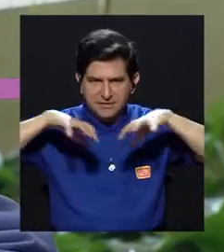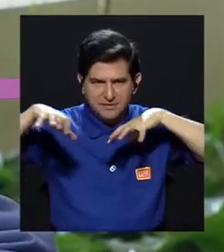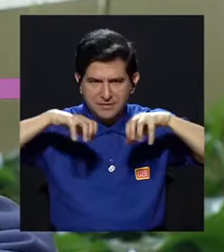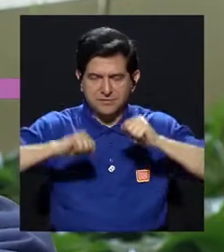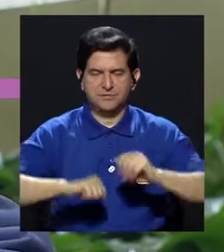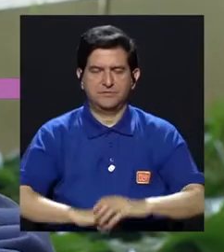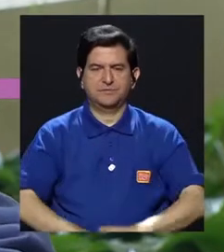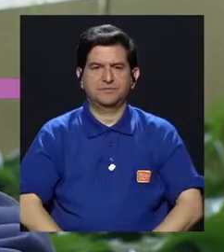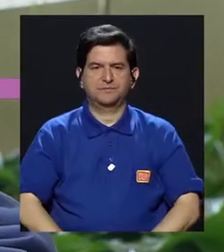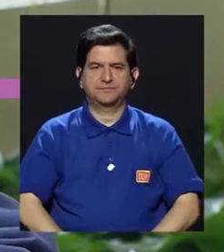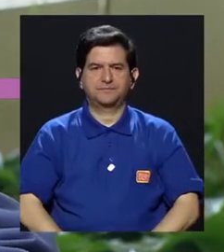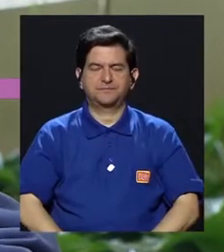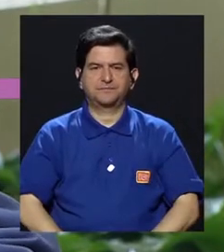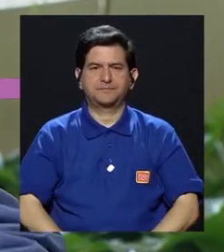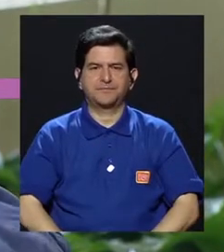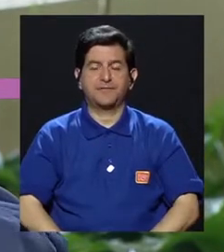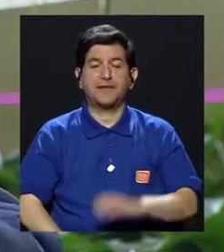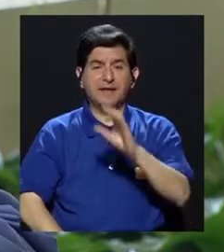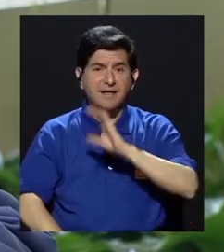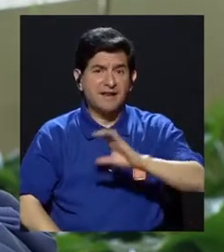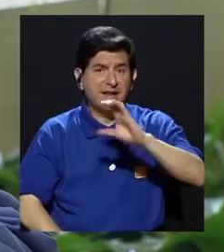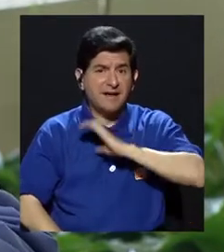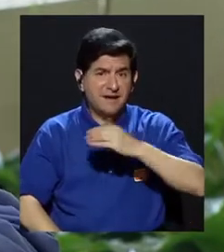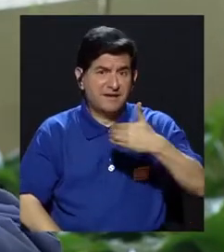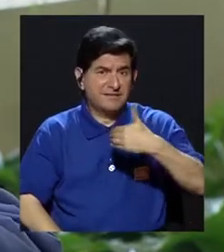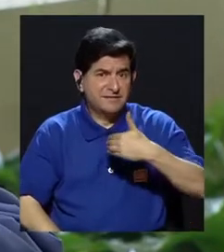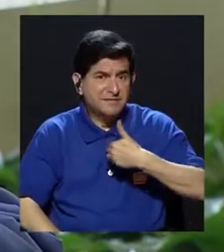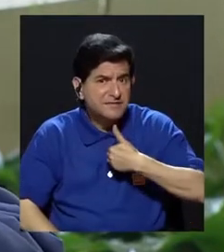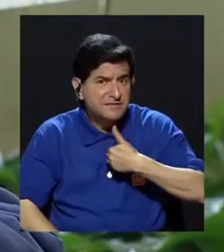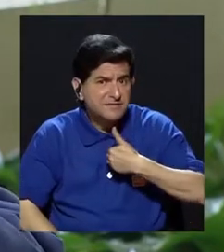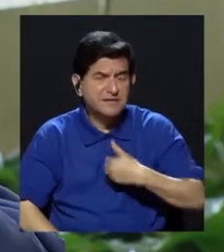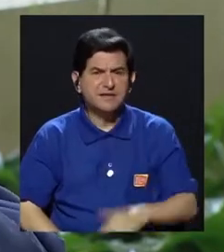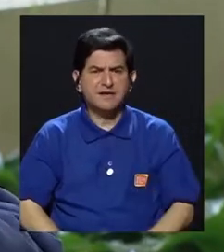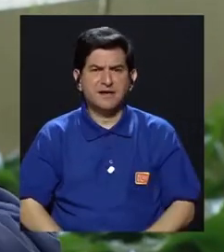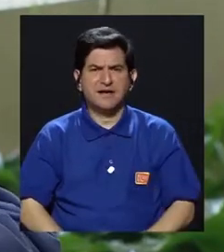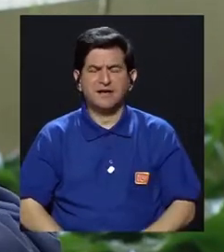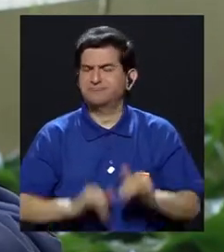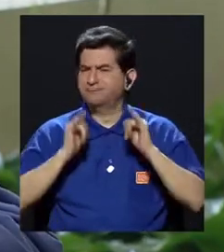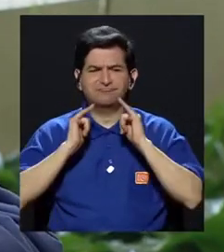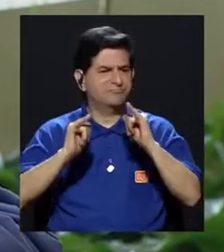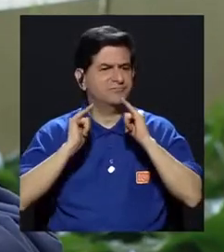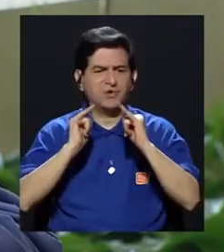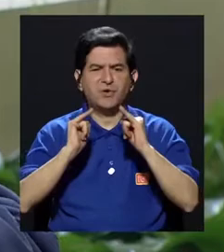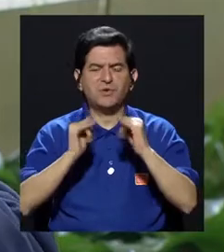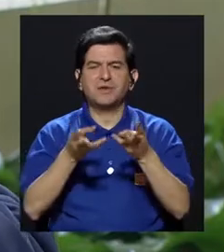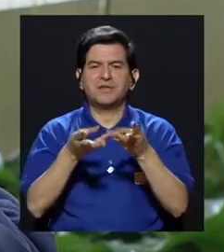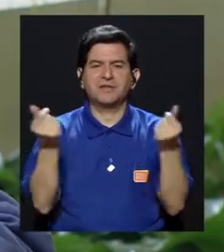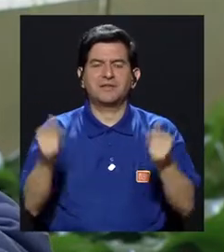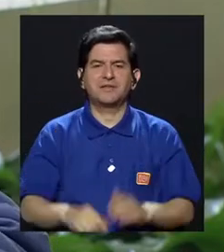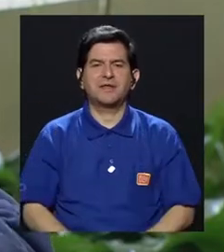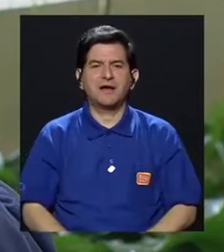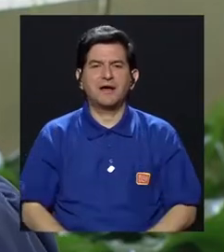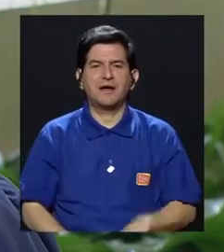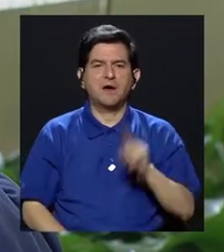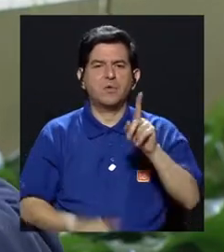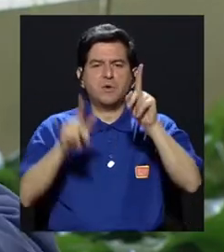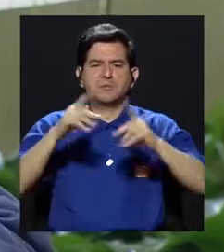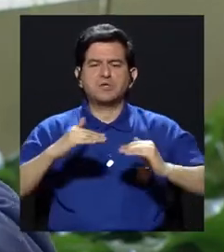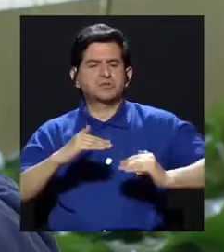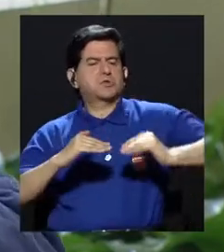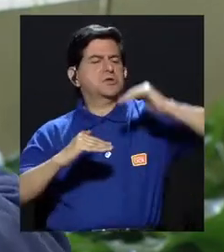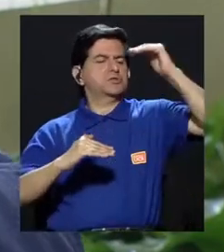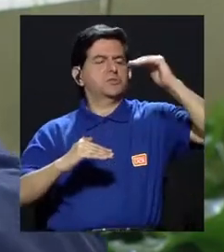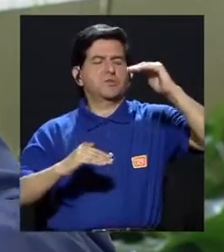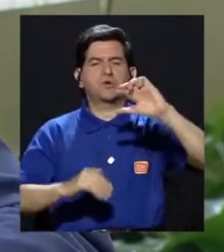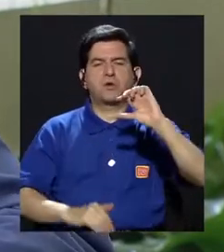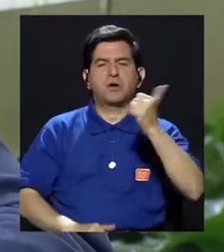actuar, que se caracterizan por provocar desigualdad. O sea, hay unos superiores, personas